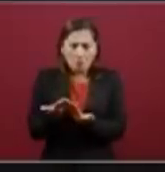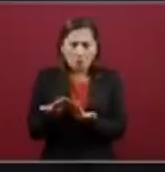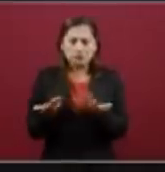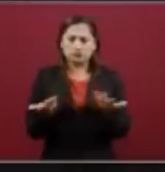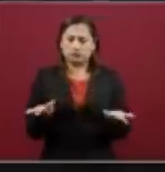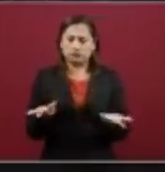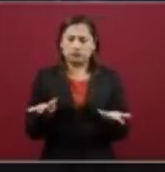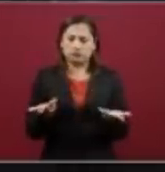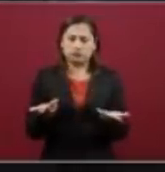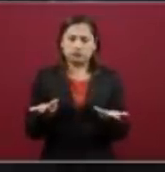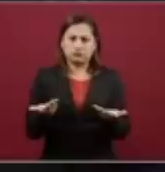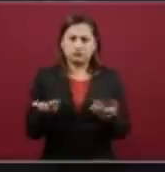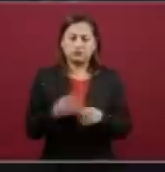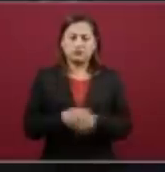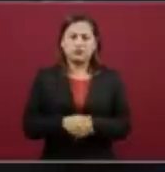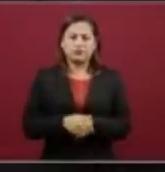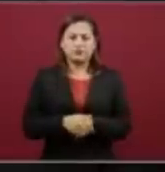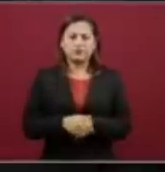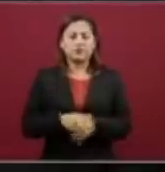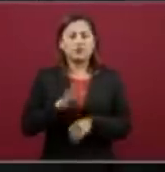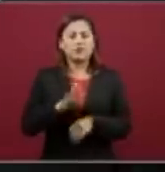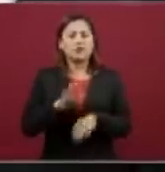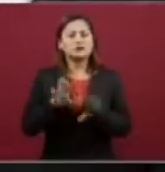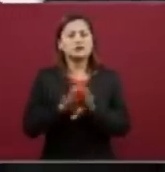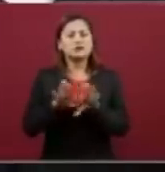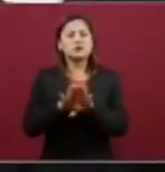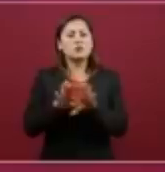Pues la dejaron como un cascarón.